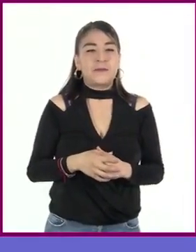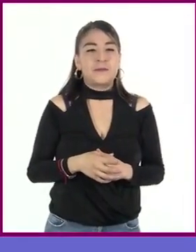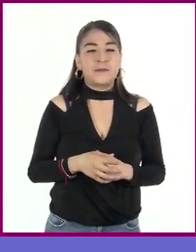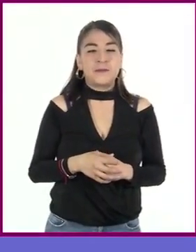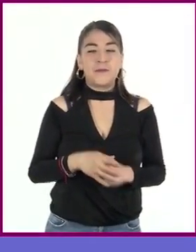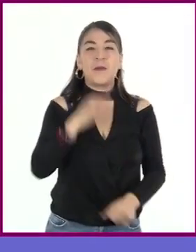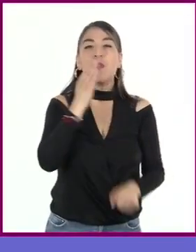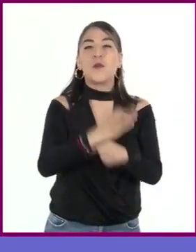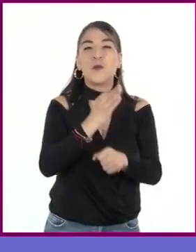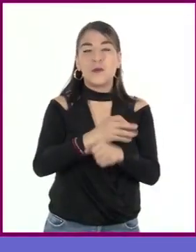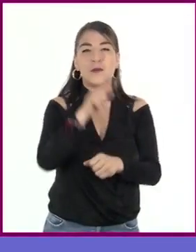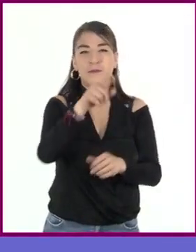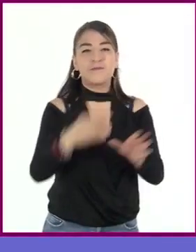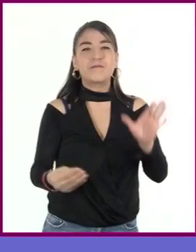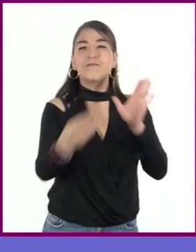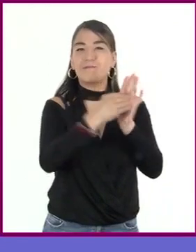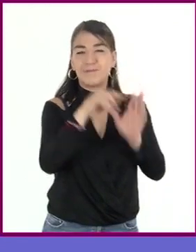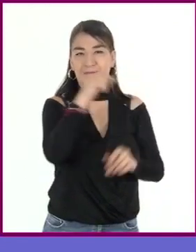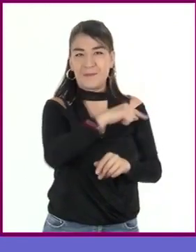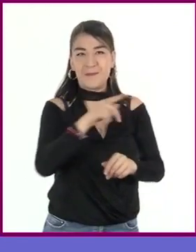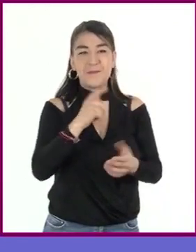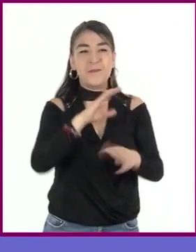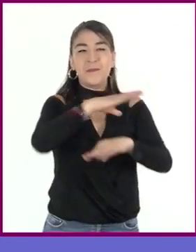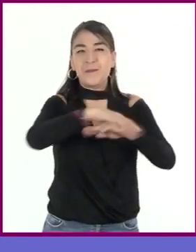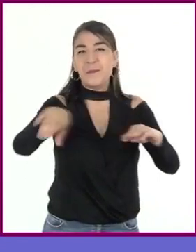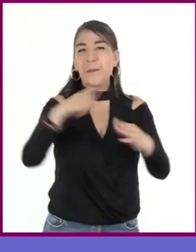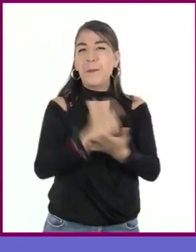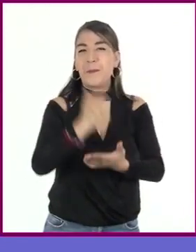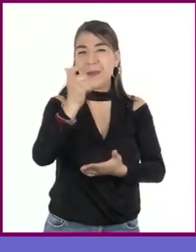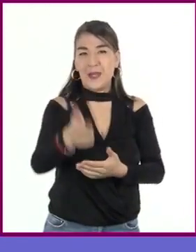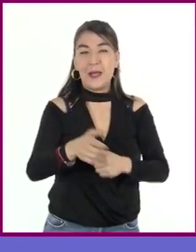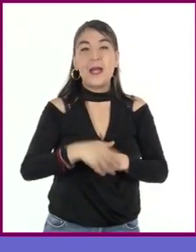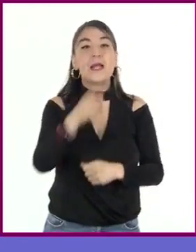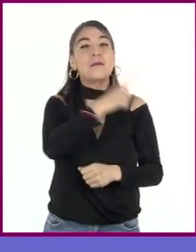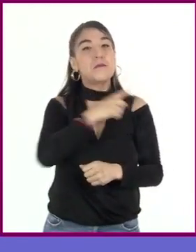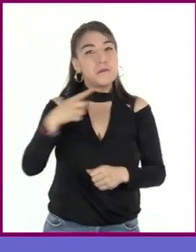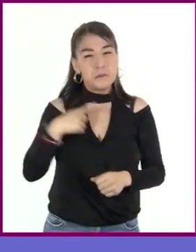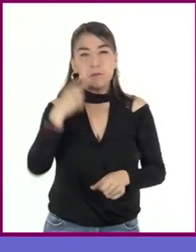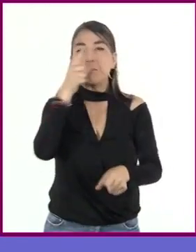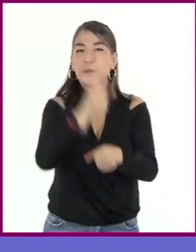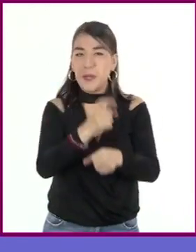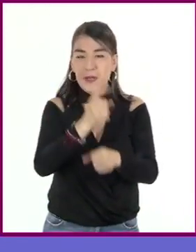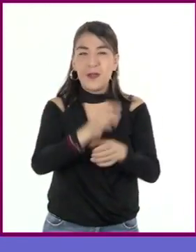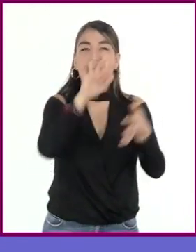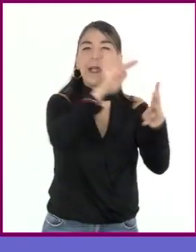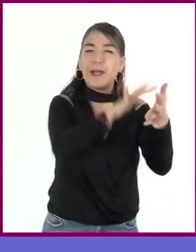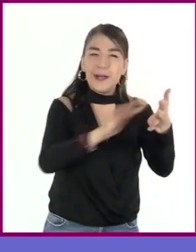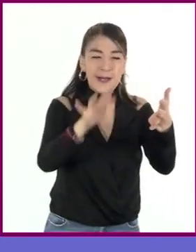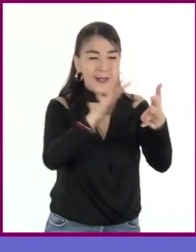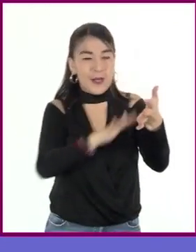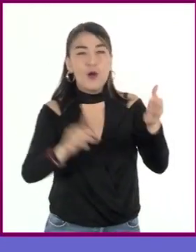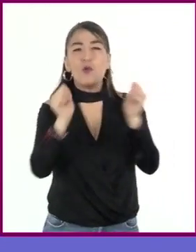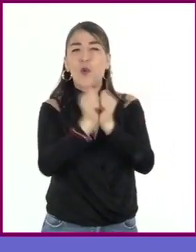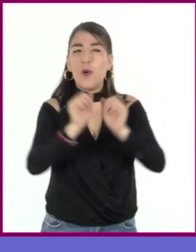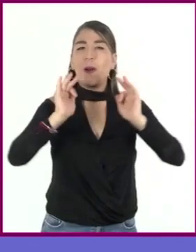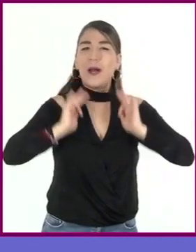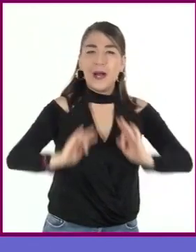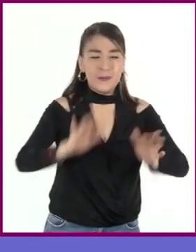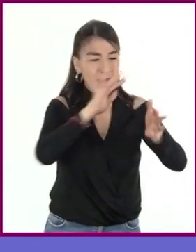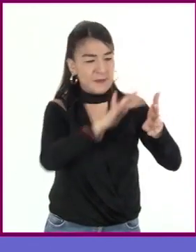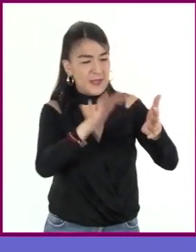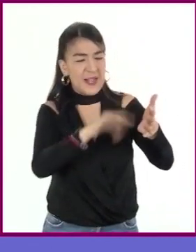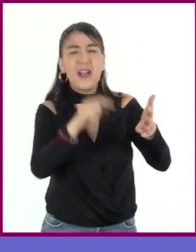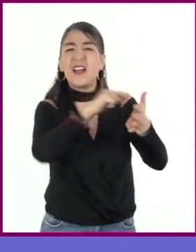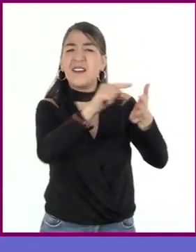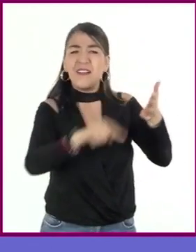Vamos a llenar el siguiente pagaré. Recuerden que lo primero es leerlo con calma y entender qué se nos pide en cada